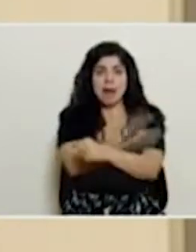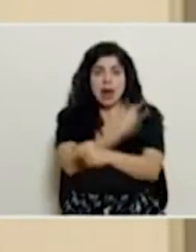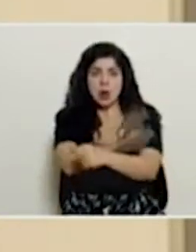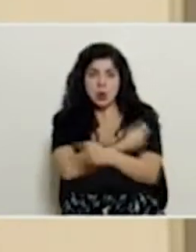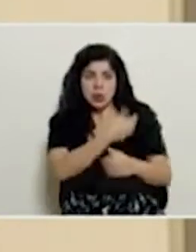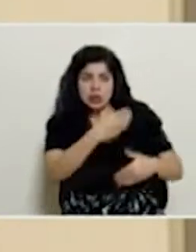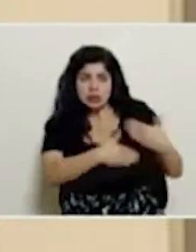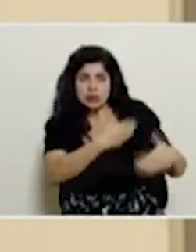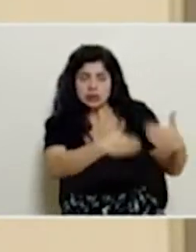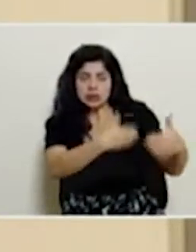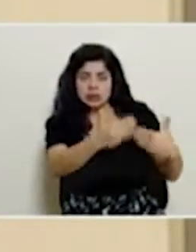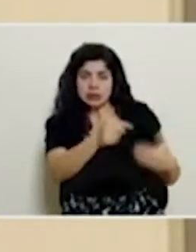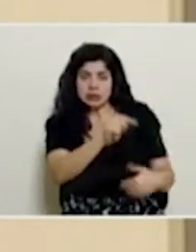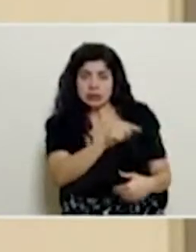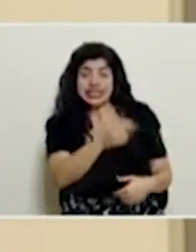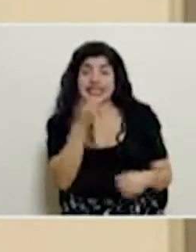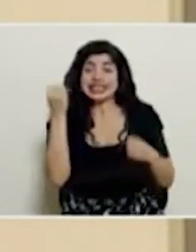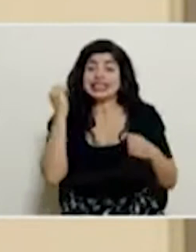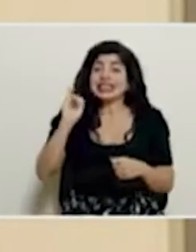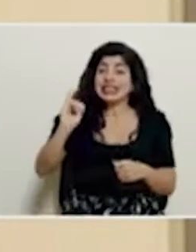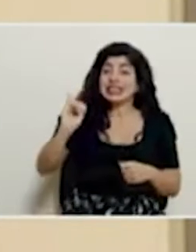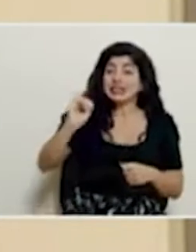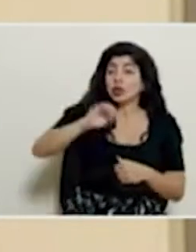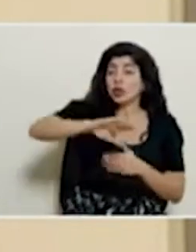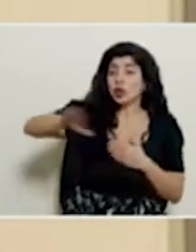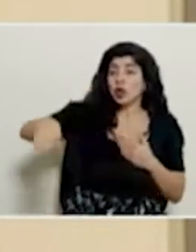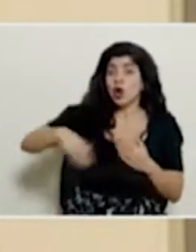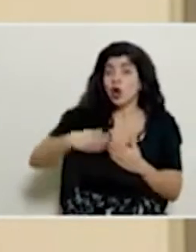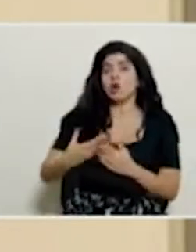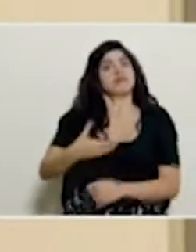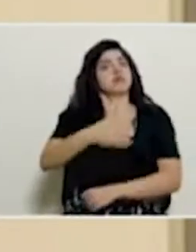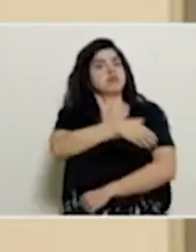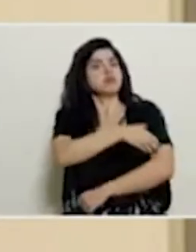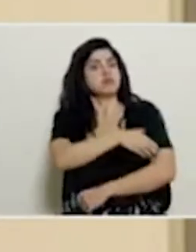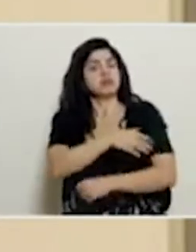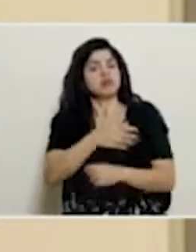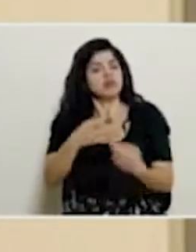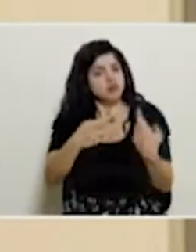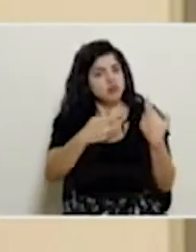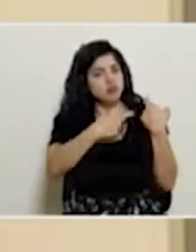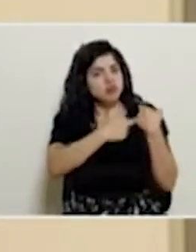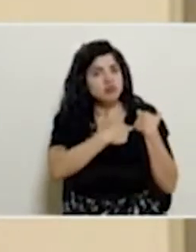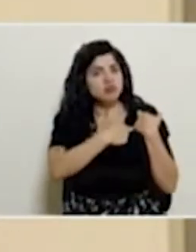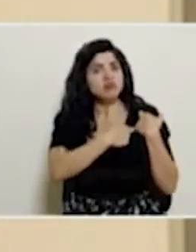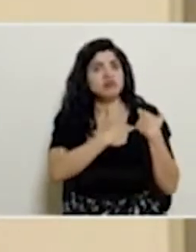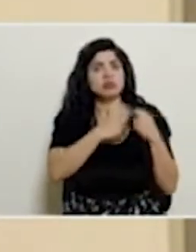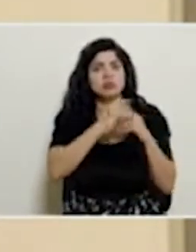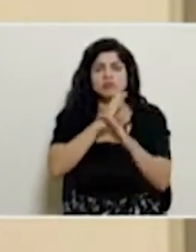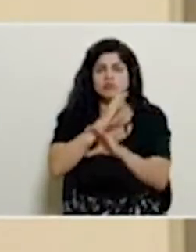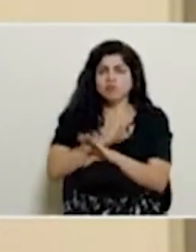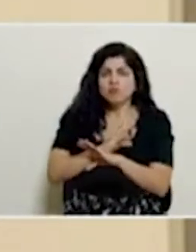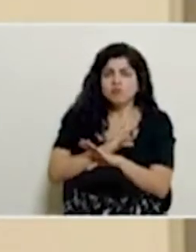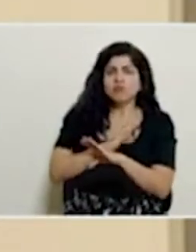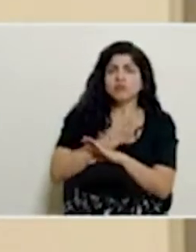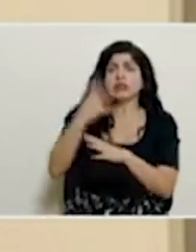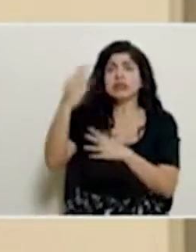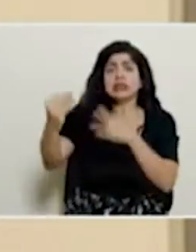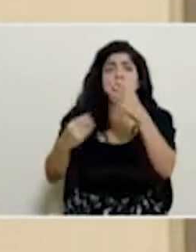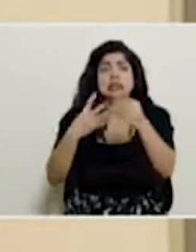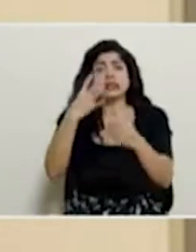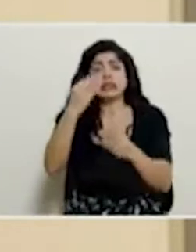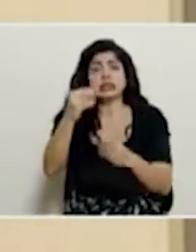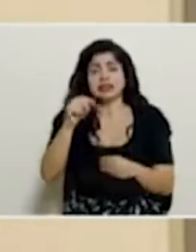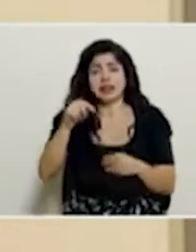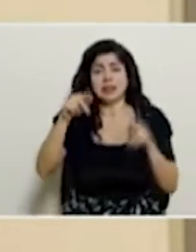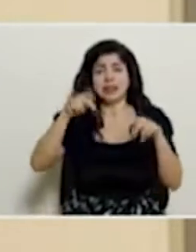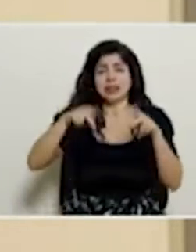todos empoderarnos de nuevo, ser responsables, cuidar que esa movilidad, esa movilización que se da de las personas sea llevada a cabo de la forma